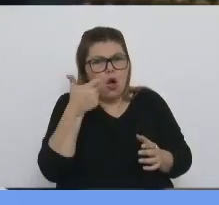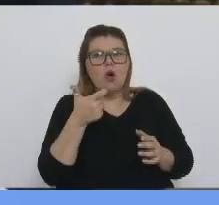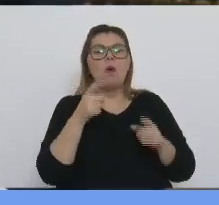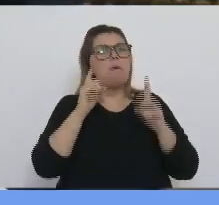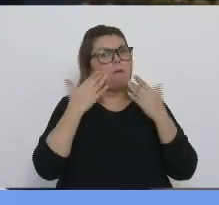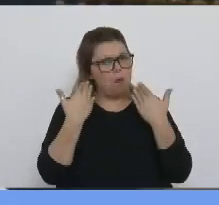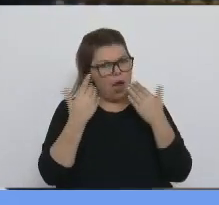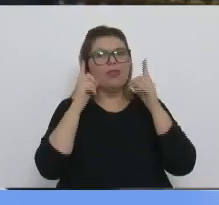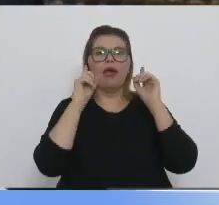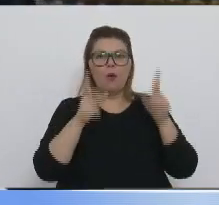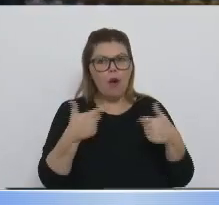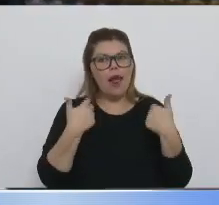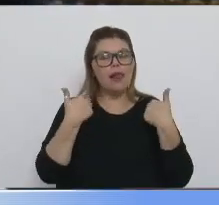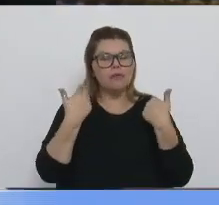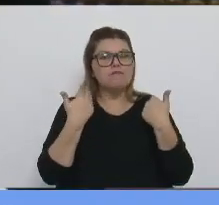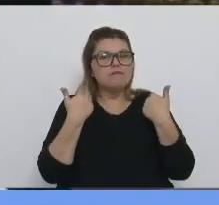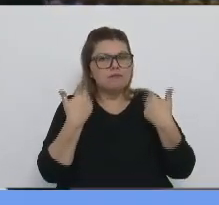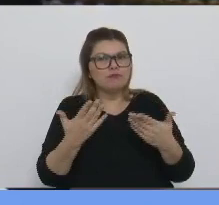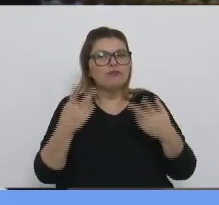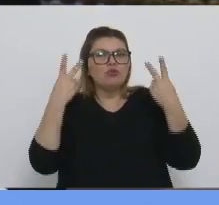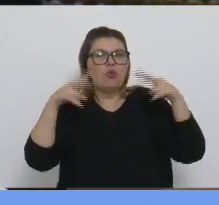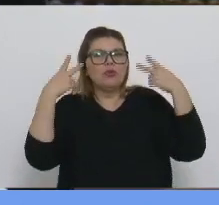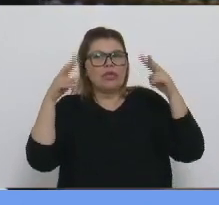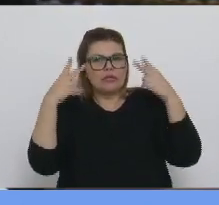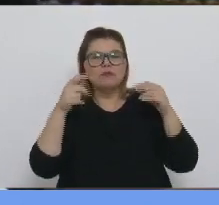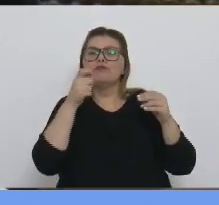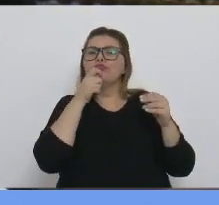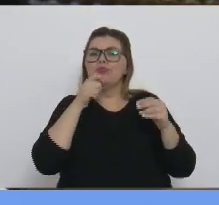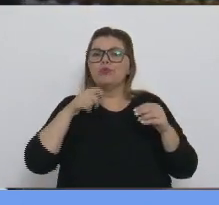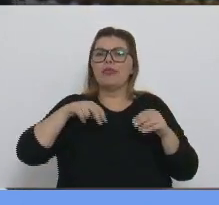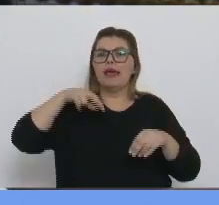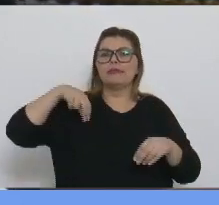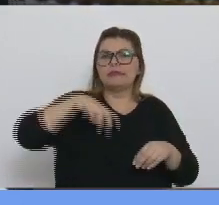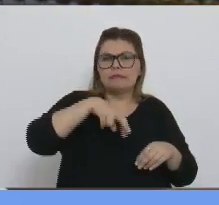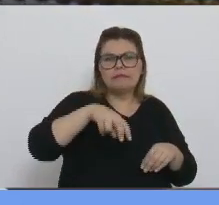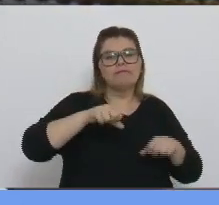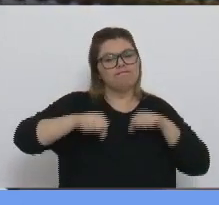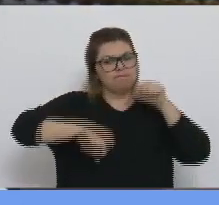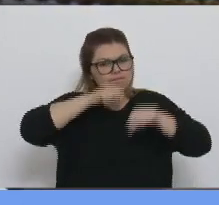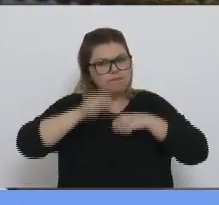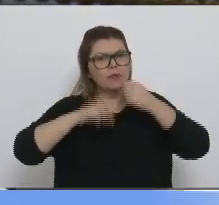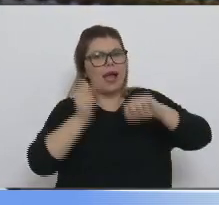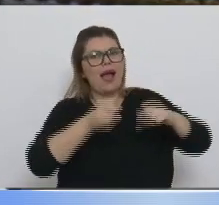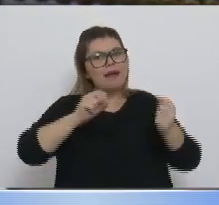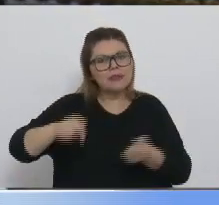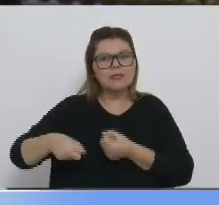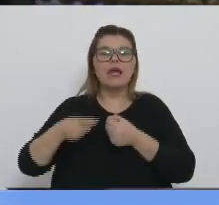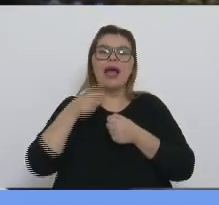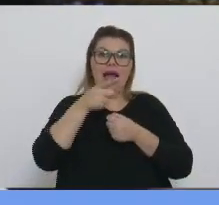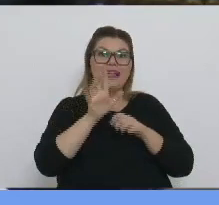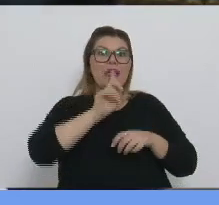para explotar este rincón del chaco senderos calles espacios en bicicleta de eso se trata la creación de empleos sustentables